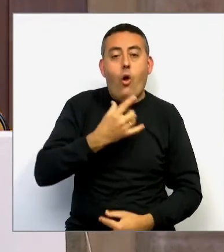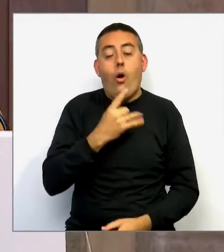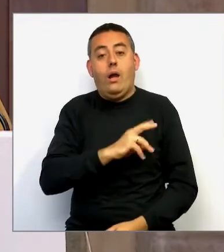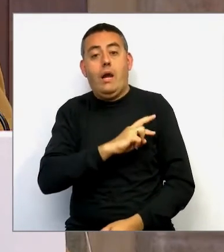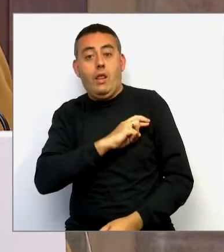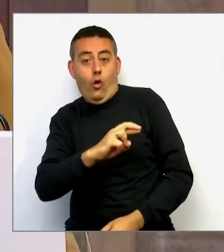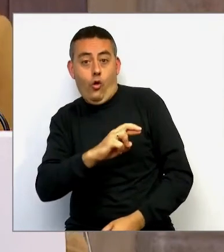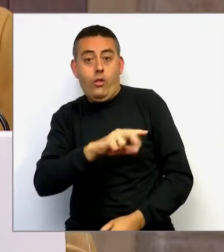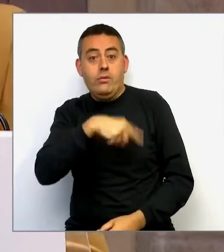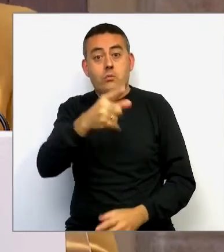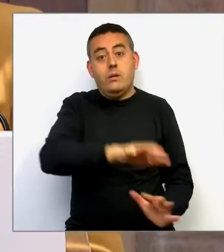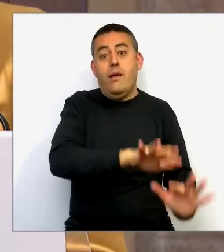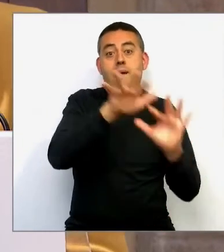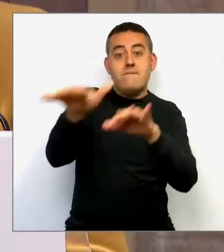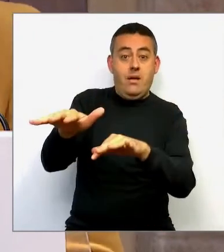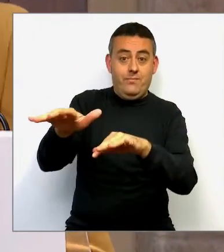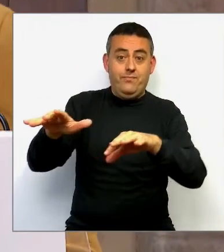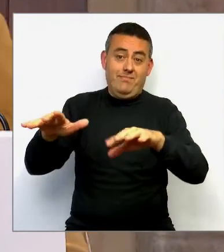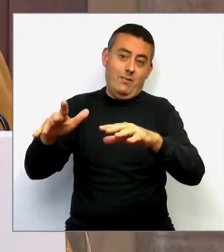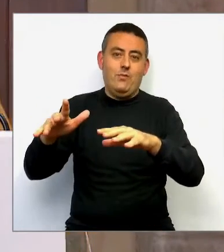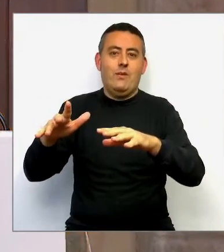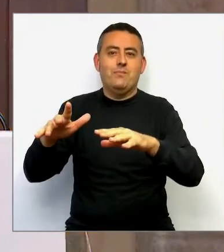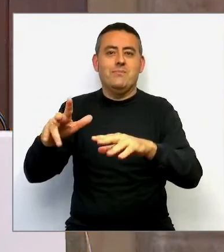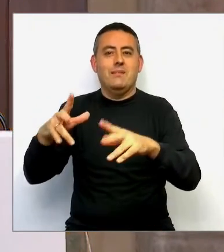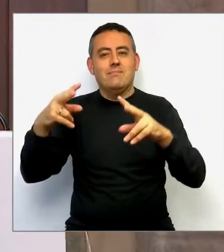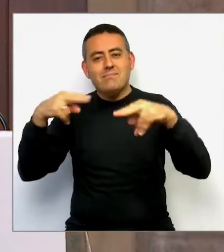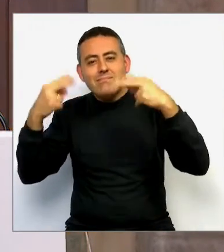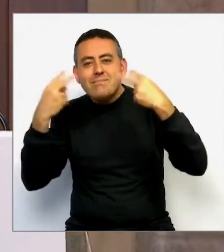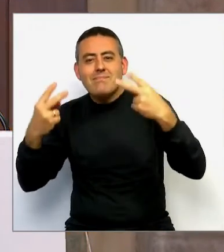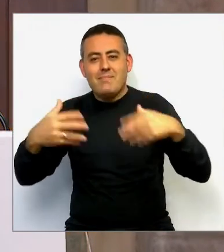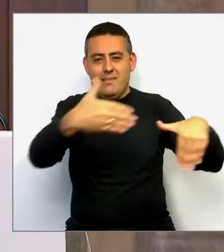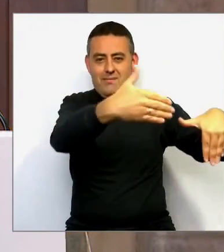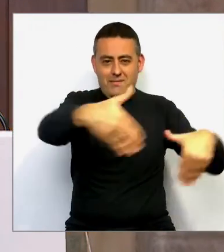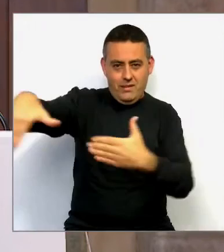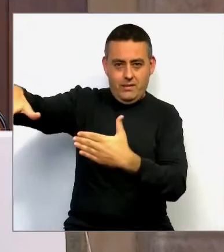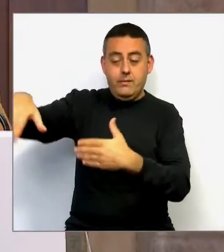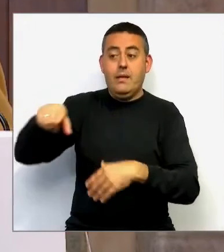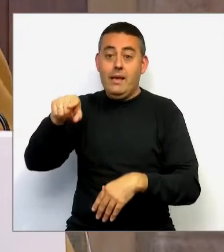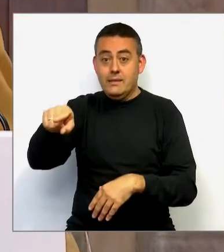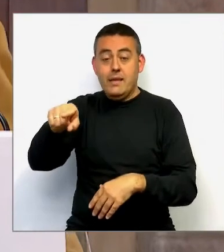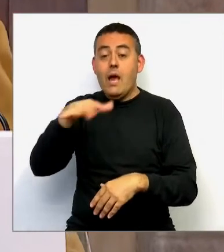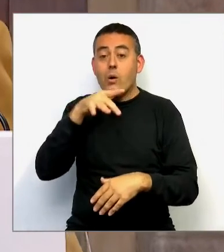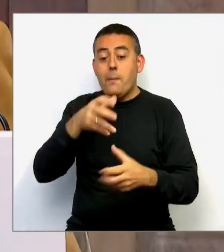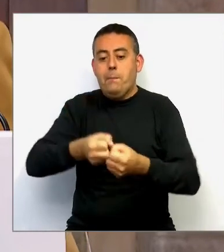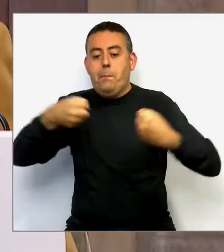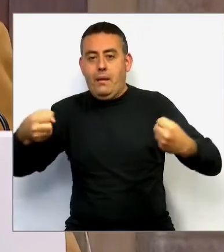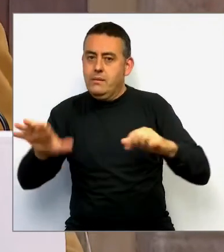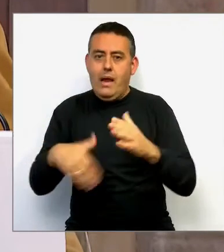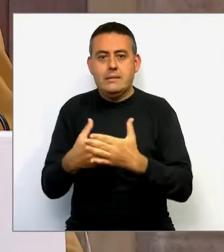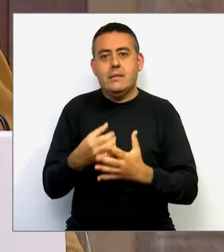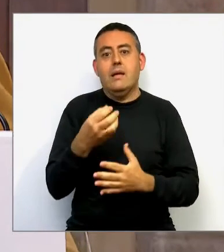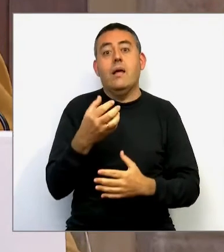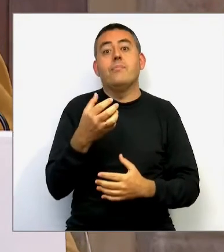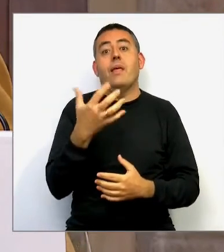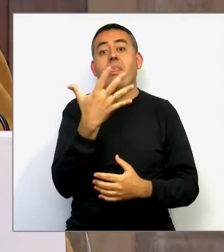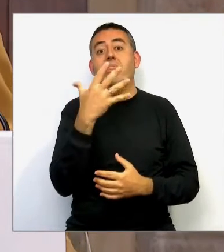que luego se celebran en esos salones. Por tanto, aumentan al 50% el aforo y no tienen la limitación como tenían ahora